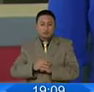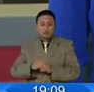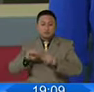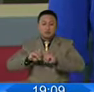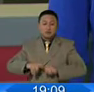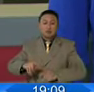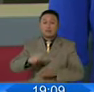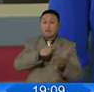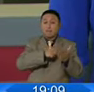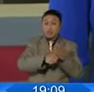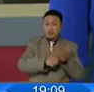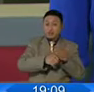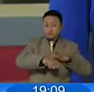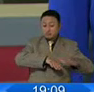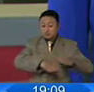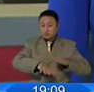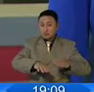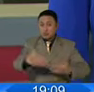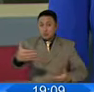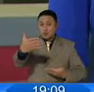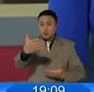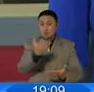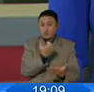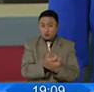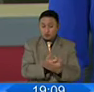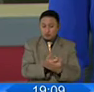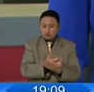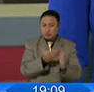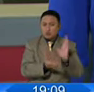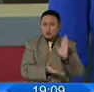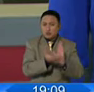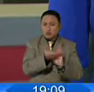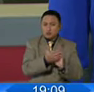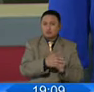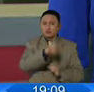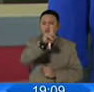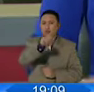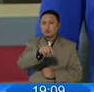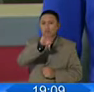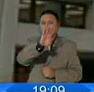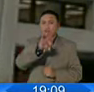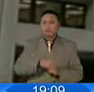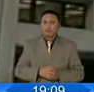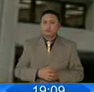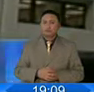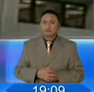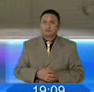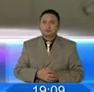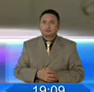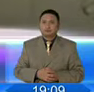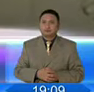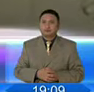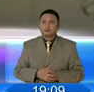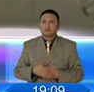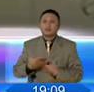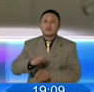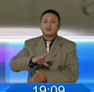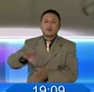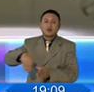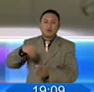ministro coordinador de la política económica, tendrá un crecimiento del 1,4%. Según las proyecciones del Fondo